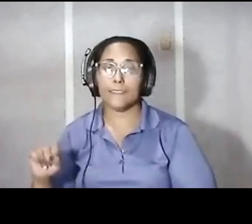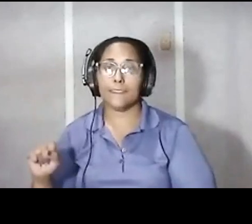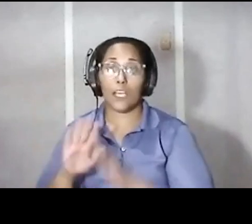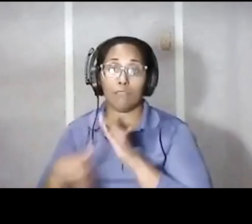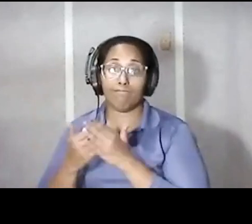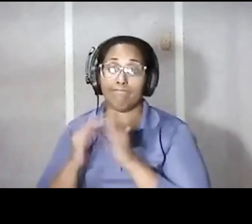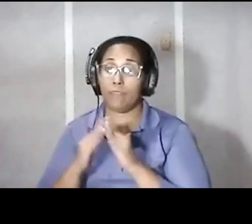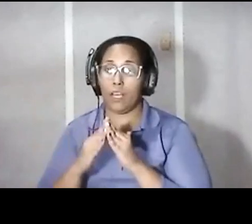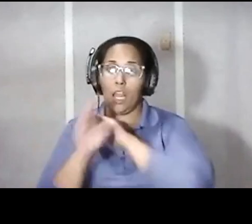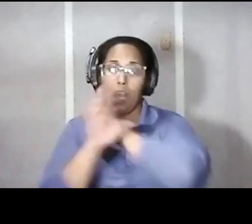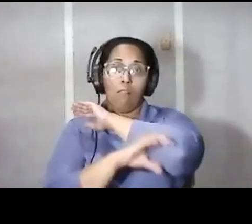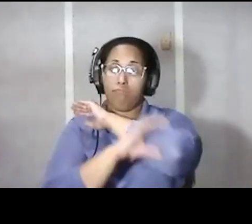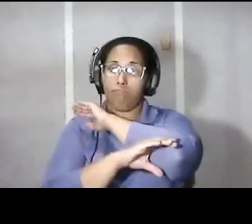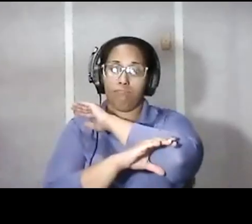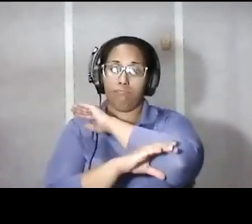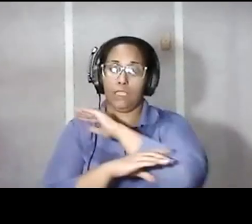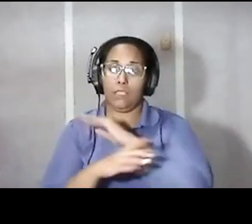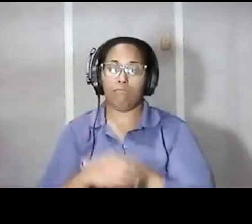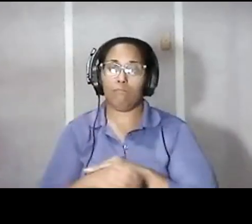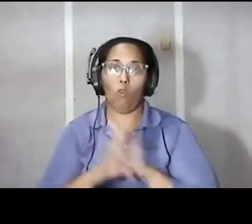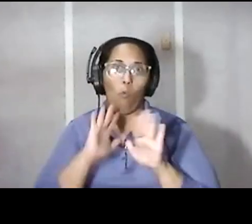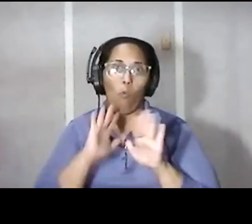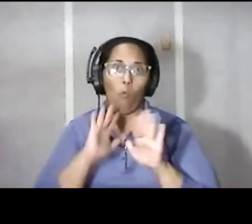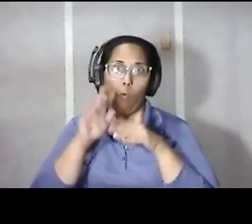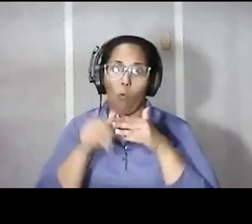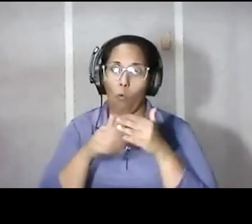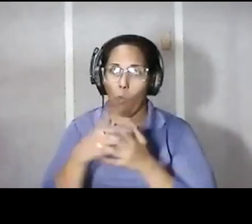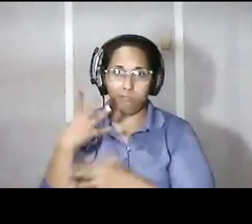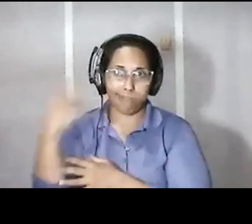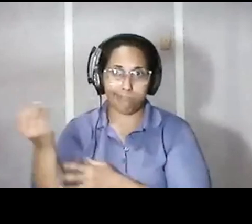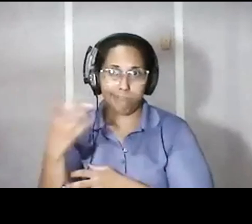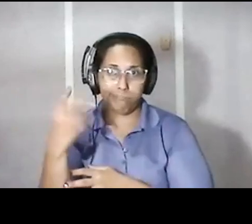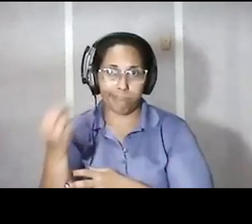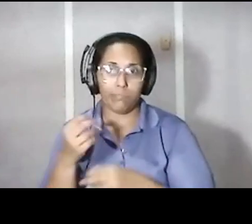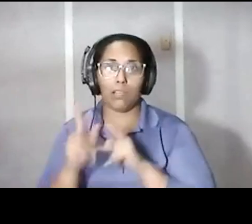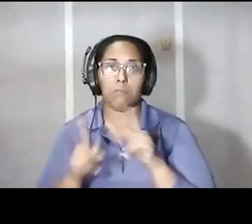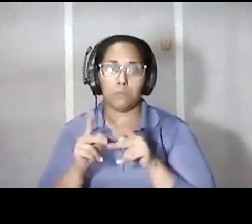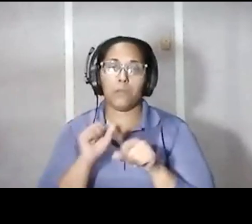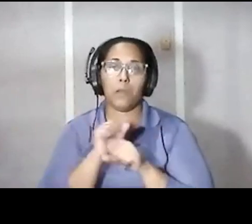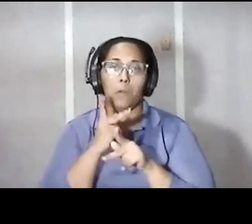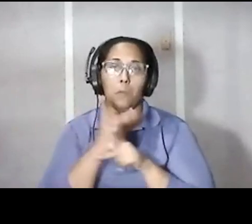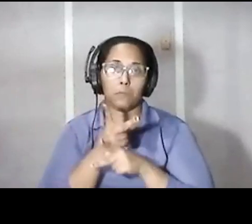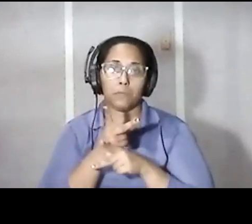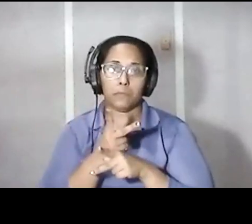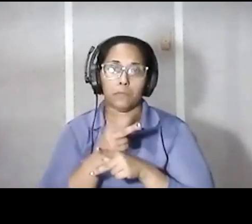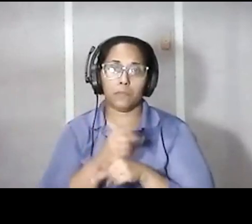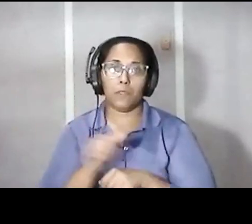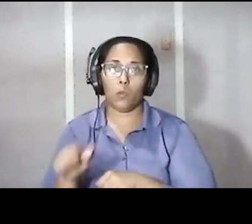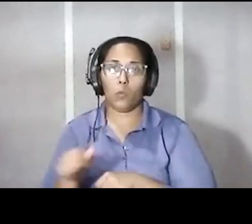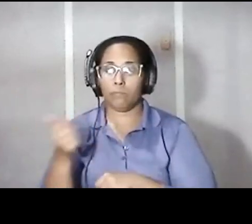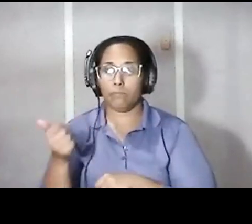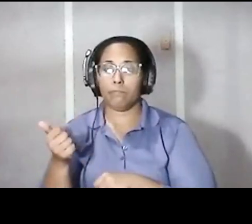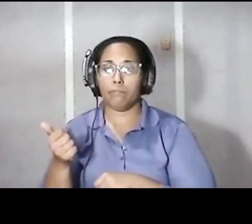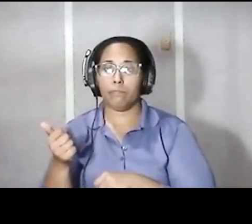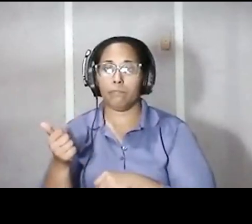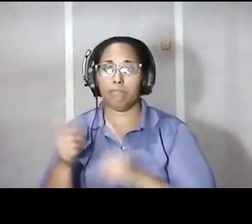una casa, no tenía que ser en el campo, tenía que irse todo el mundo de la casa, se quedaba alguien cuidándolo, pero los otros se tenían que ir por el